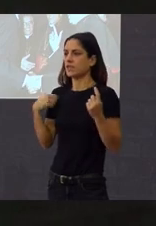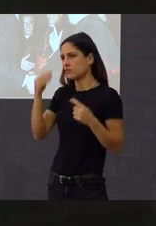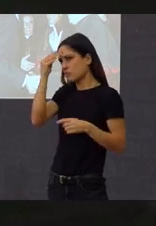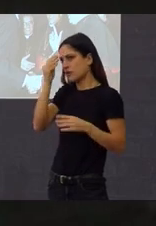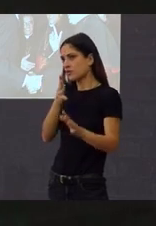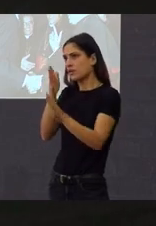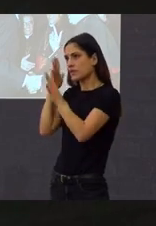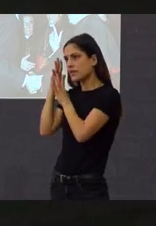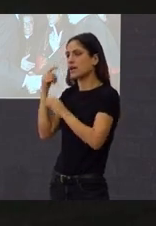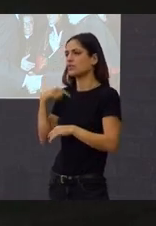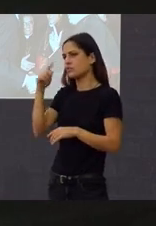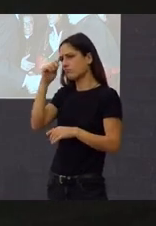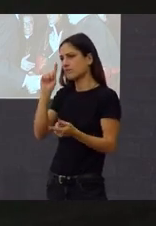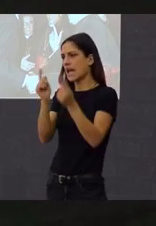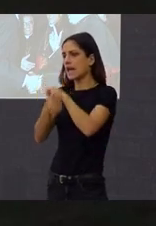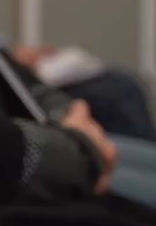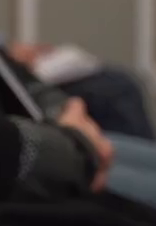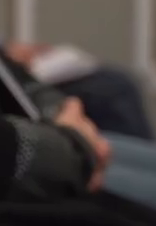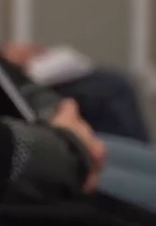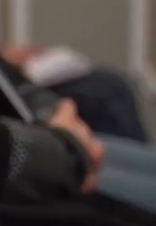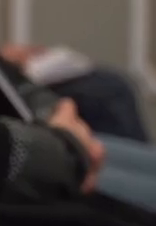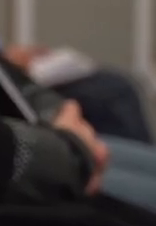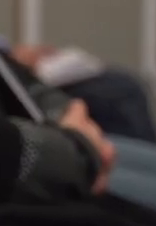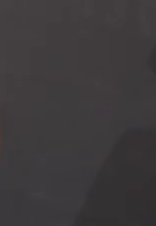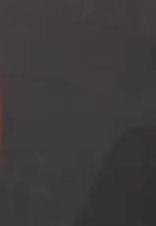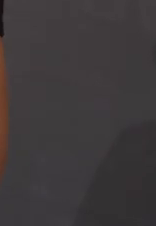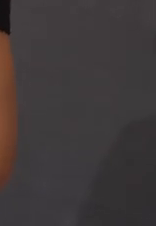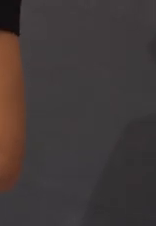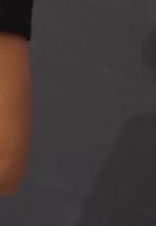años, cambió un poco la óptica.